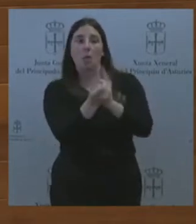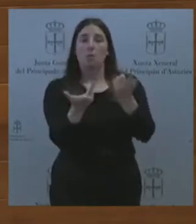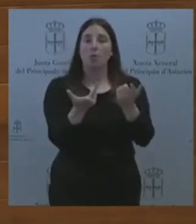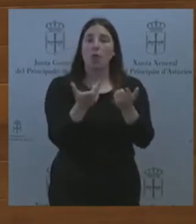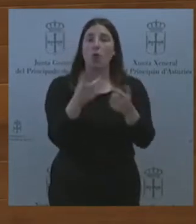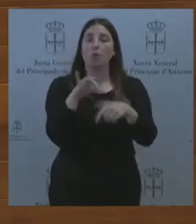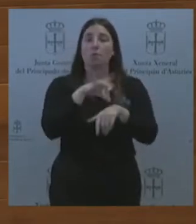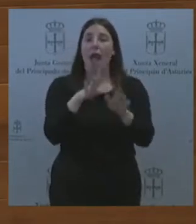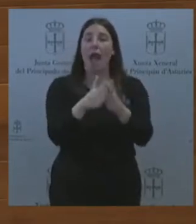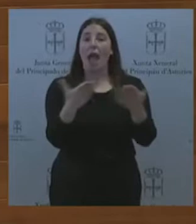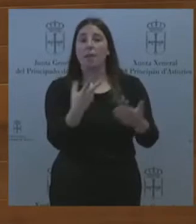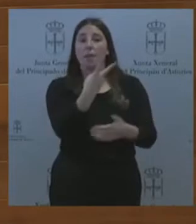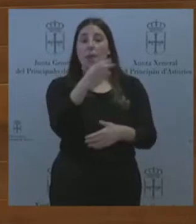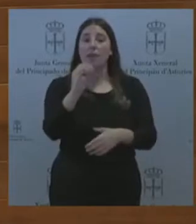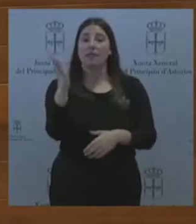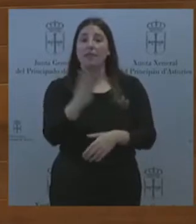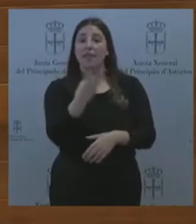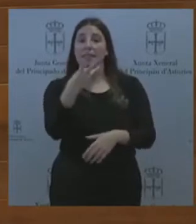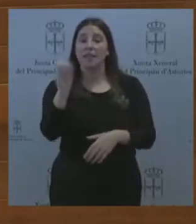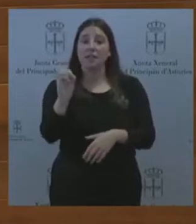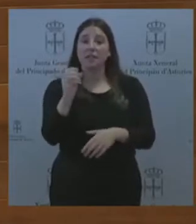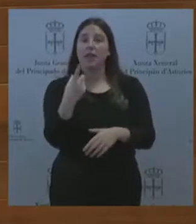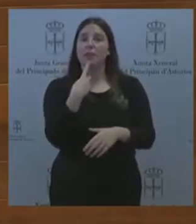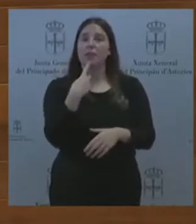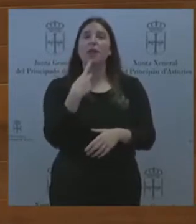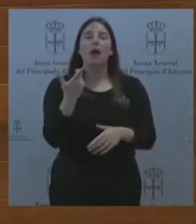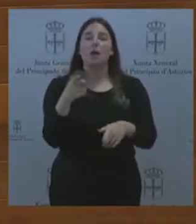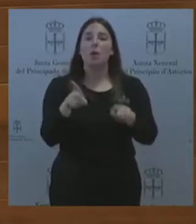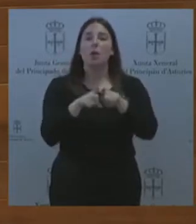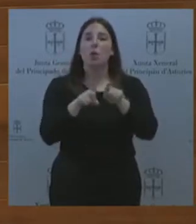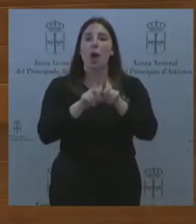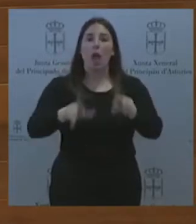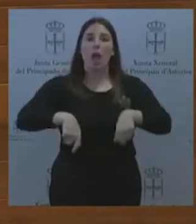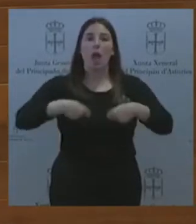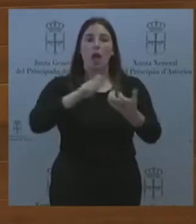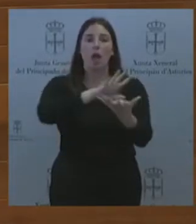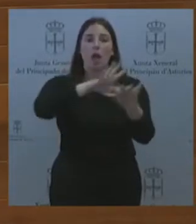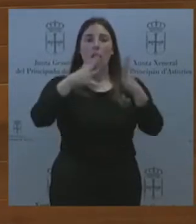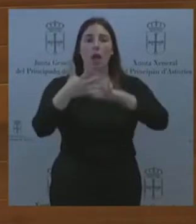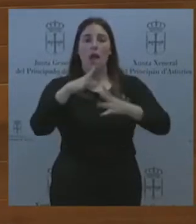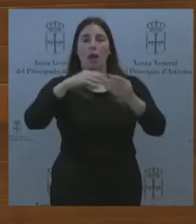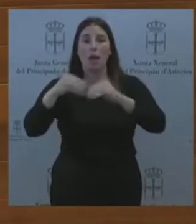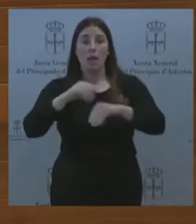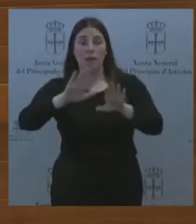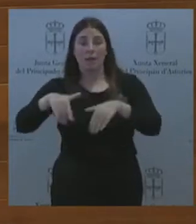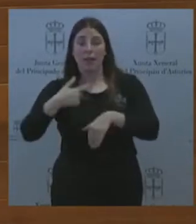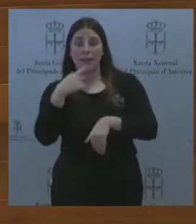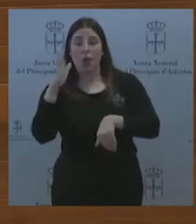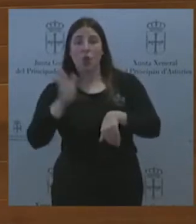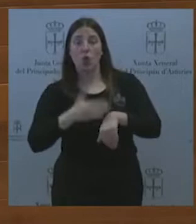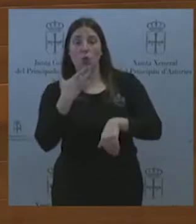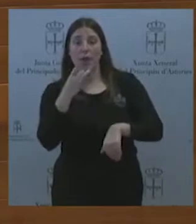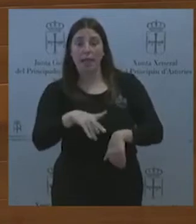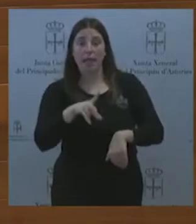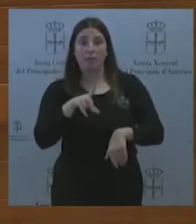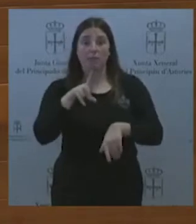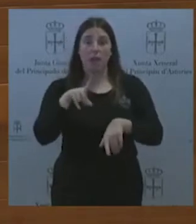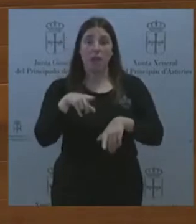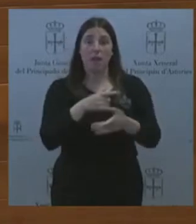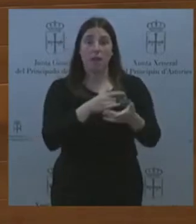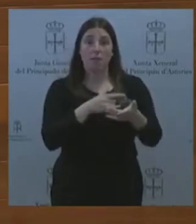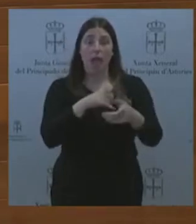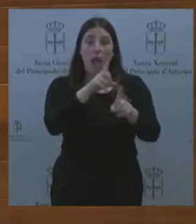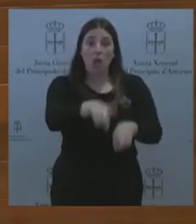ecológica radical, donde se culpabiliza a agricultores y a ganaderos asturianos y españoles de la emisión de gases de